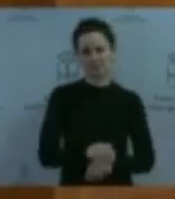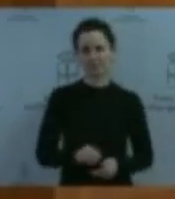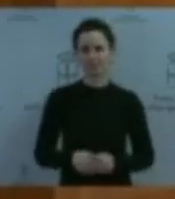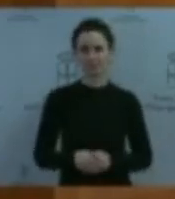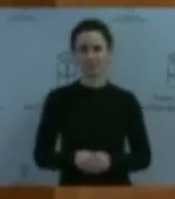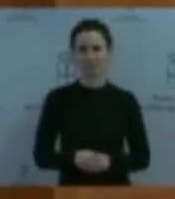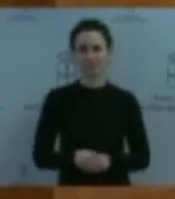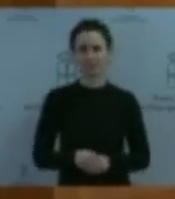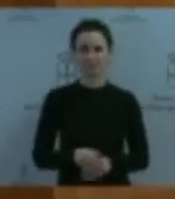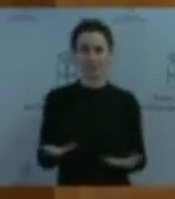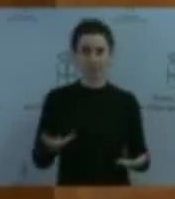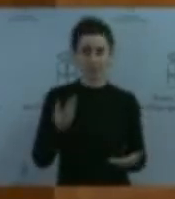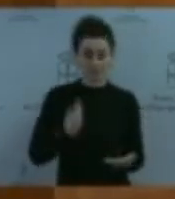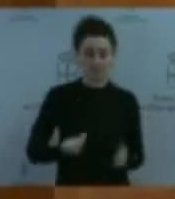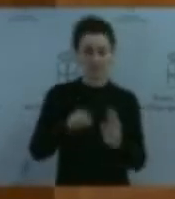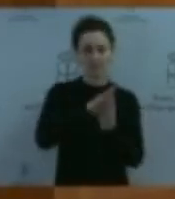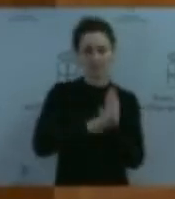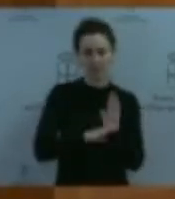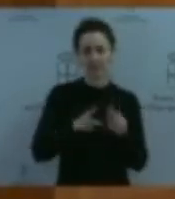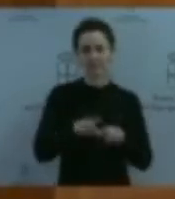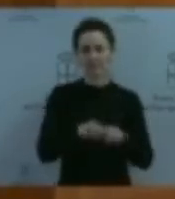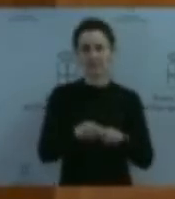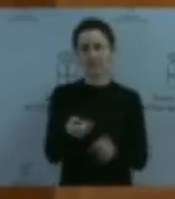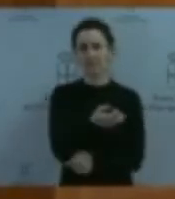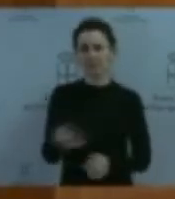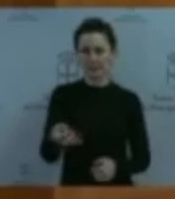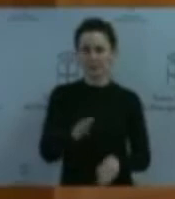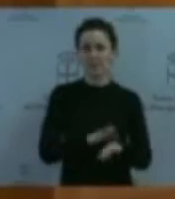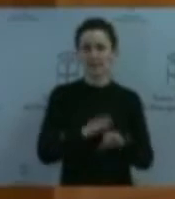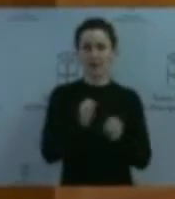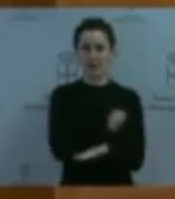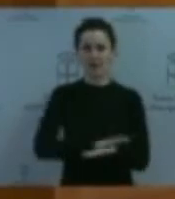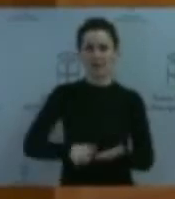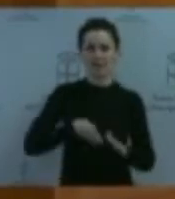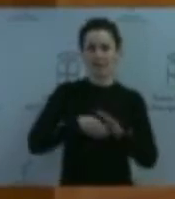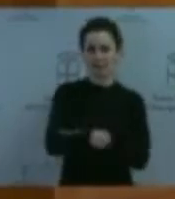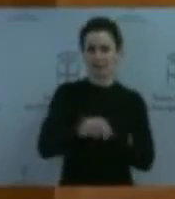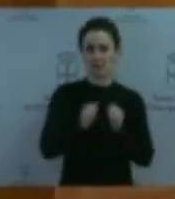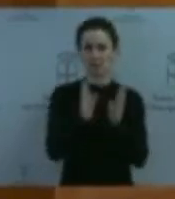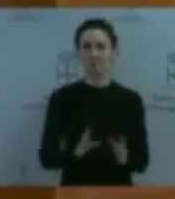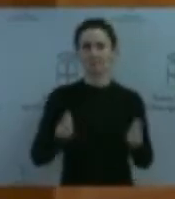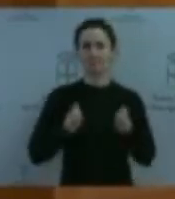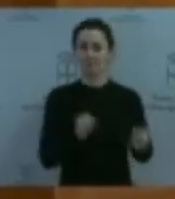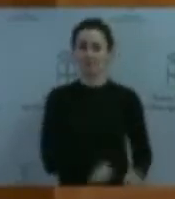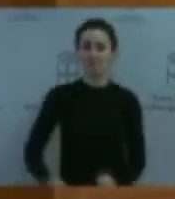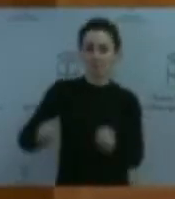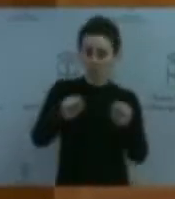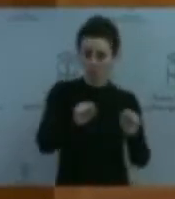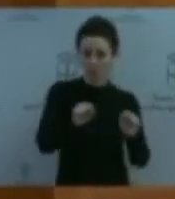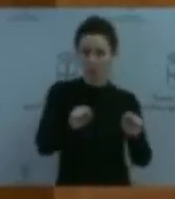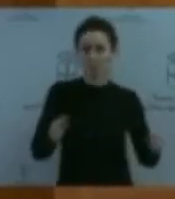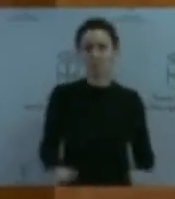y herramientas efectivas para garantizar el acceso a una vivienda de protección, ya sea de promoción pública o privada, mediante un